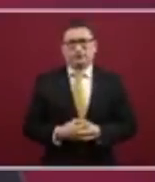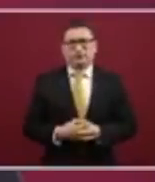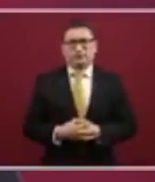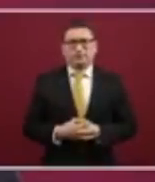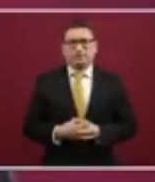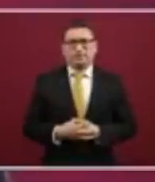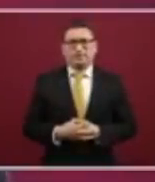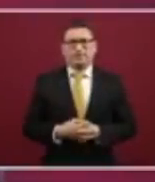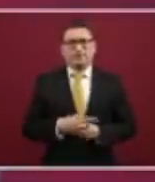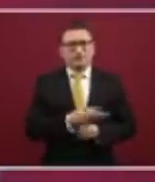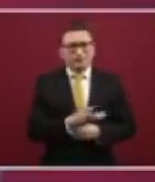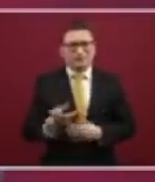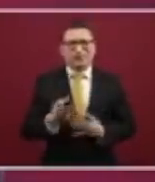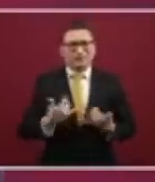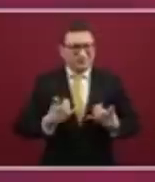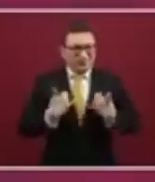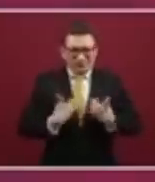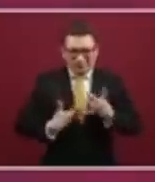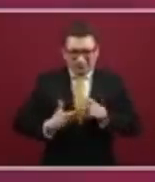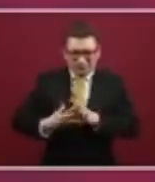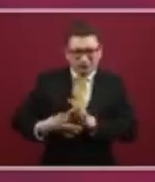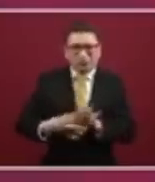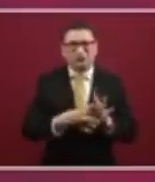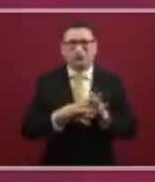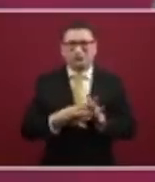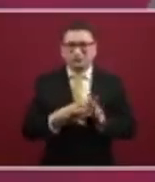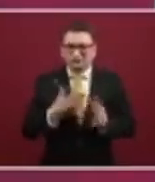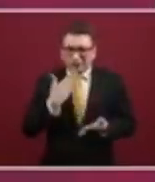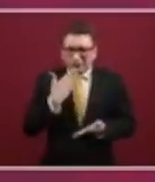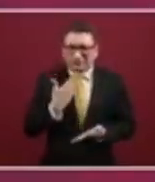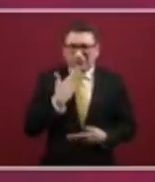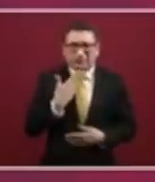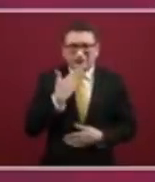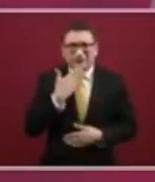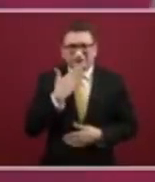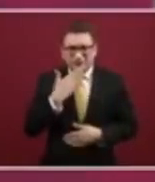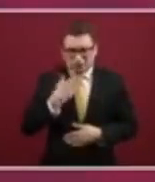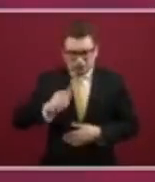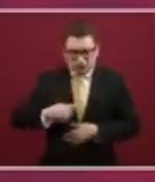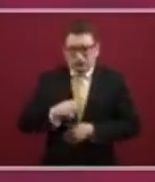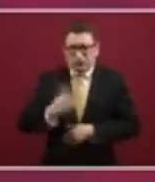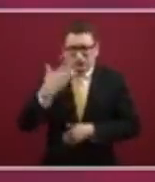haya fraternidad, que haya una auténtica solidaridad,